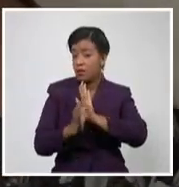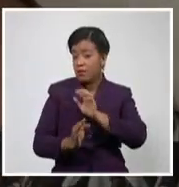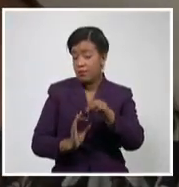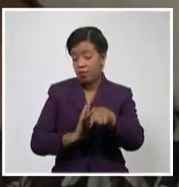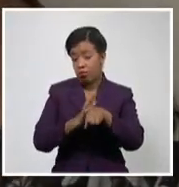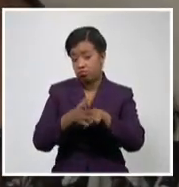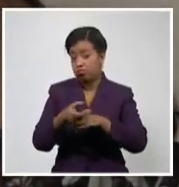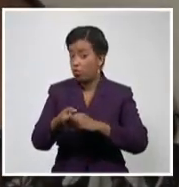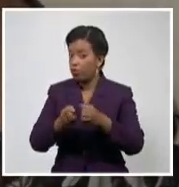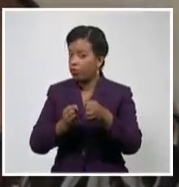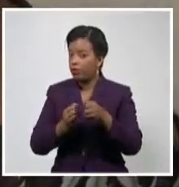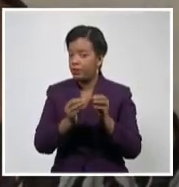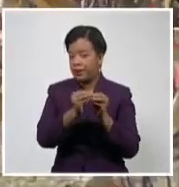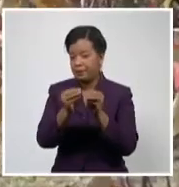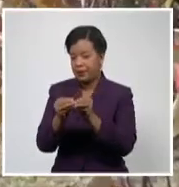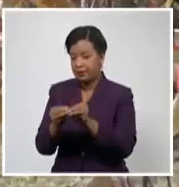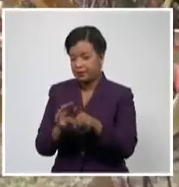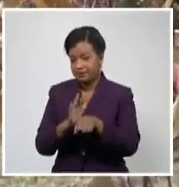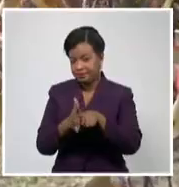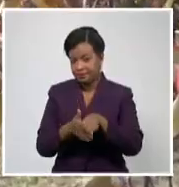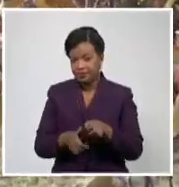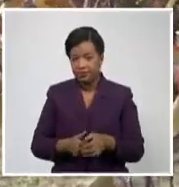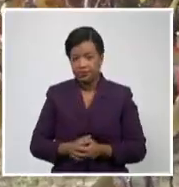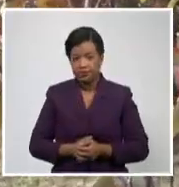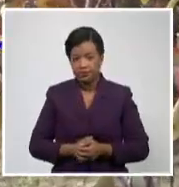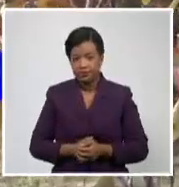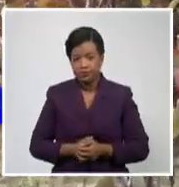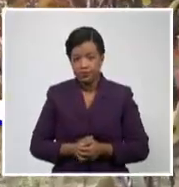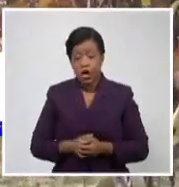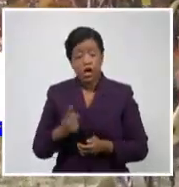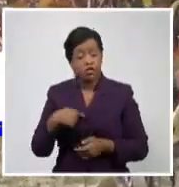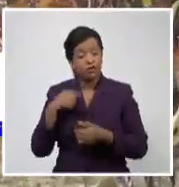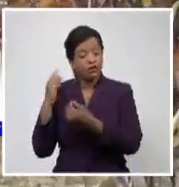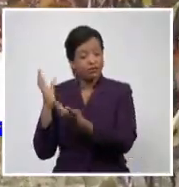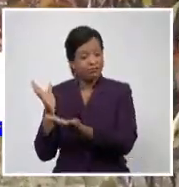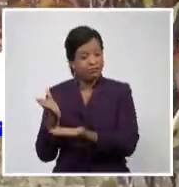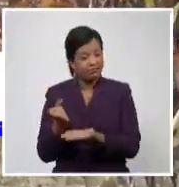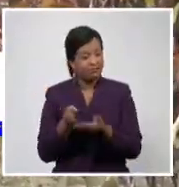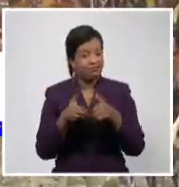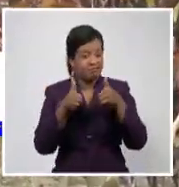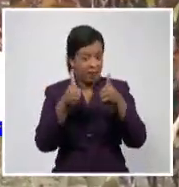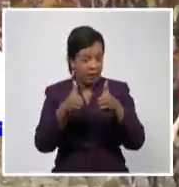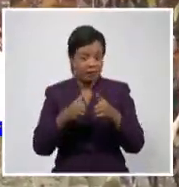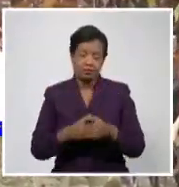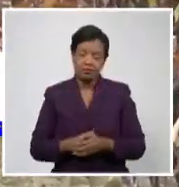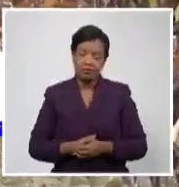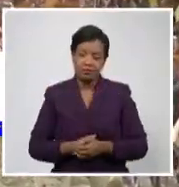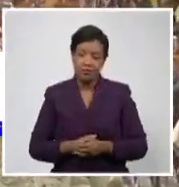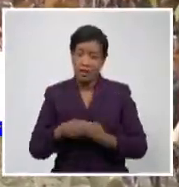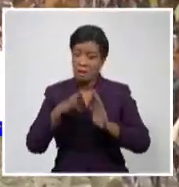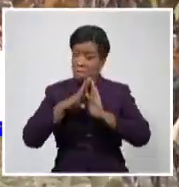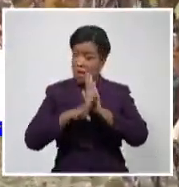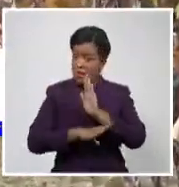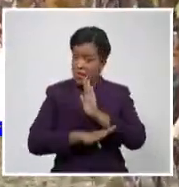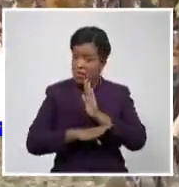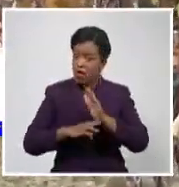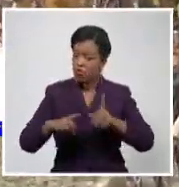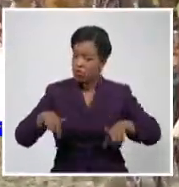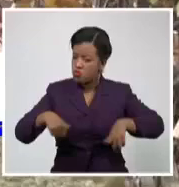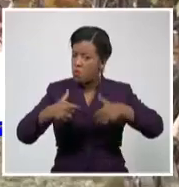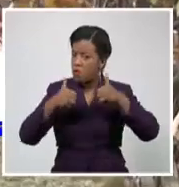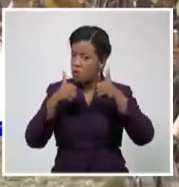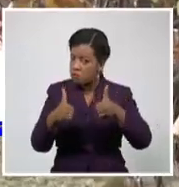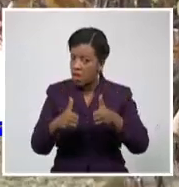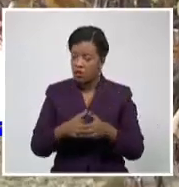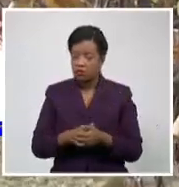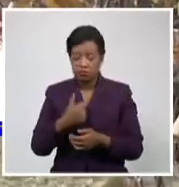evitar contagios de COVID-19. Nos han recibido bien, nos han aplicado las medidas correctas y eso